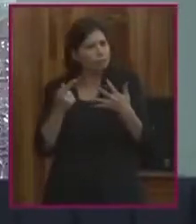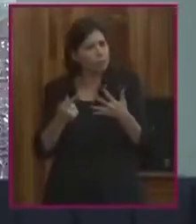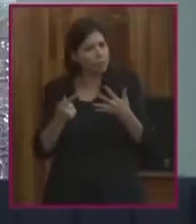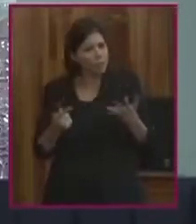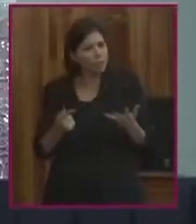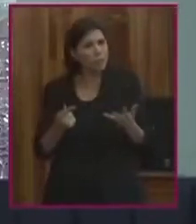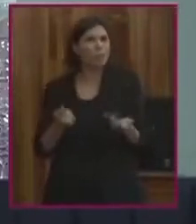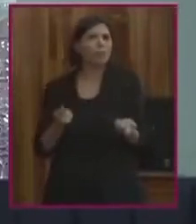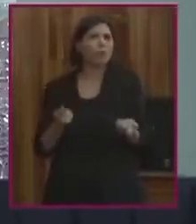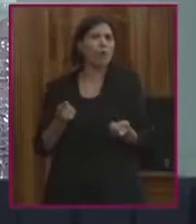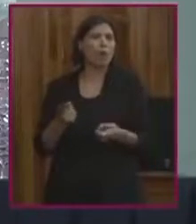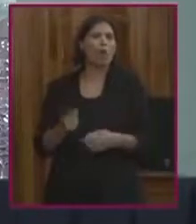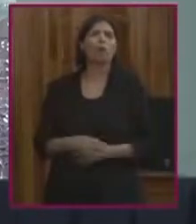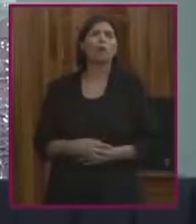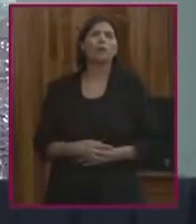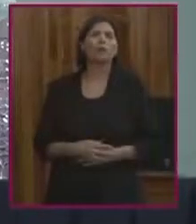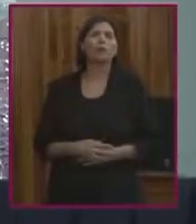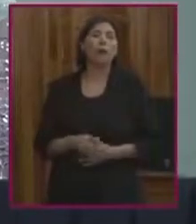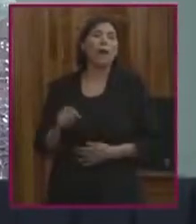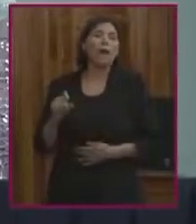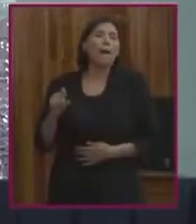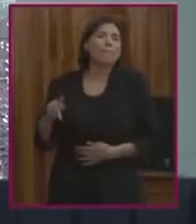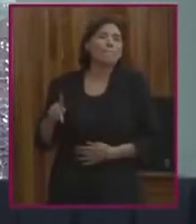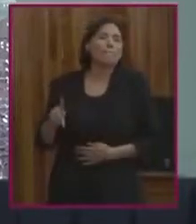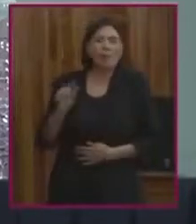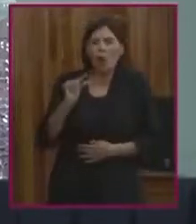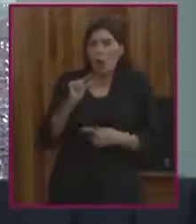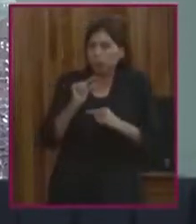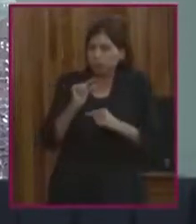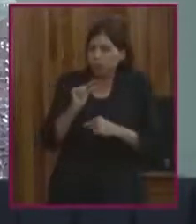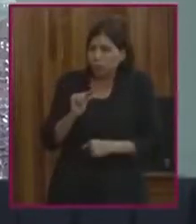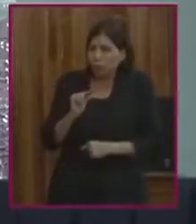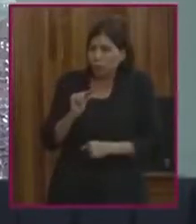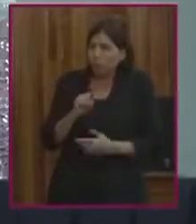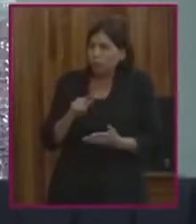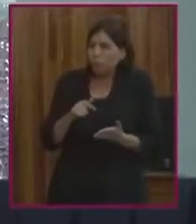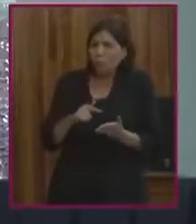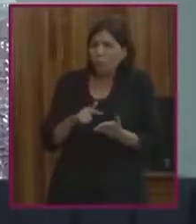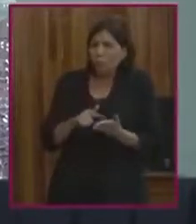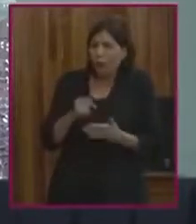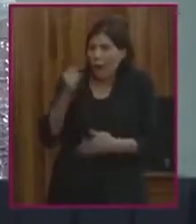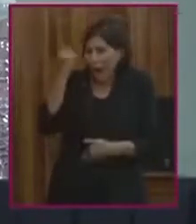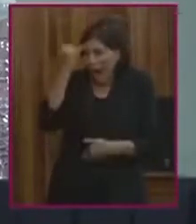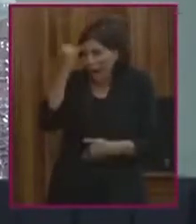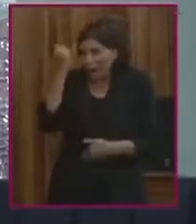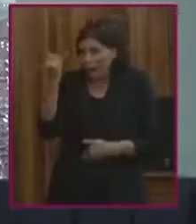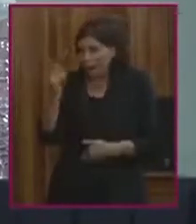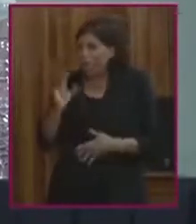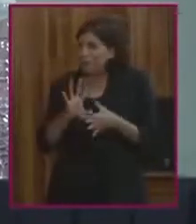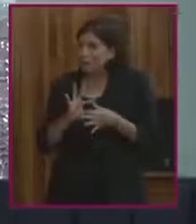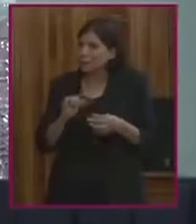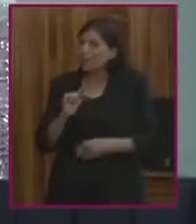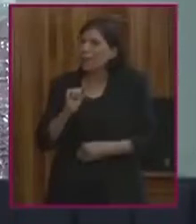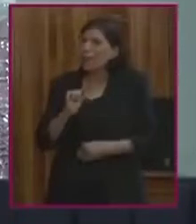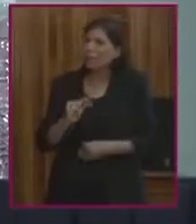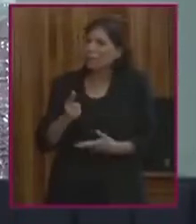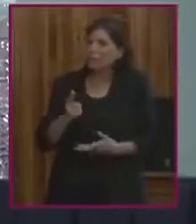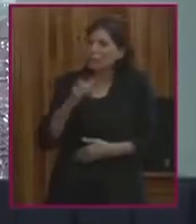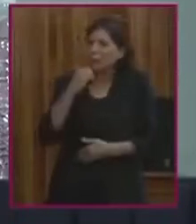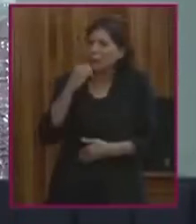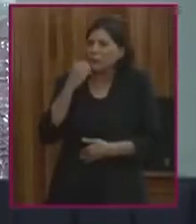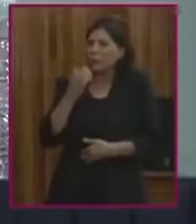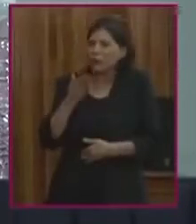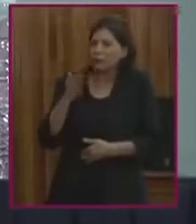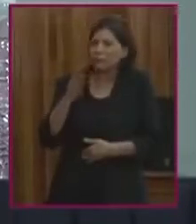poder concretarlos, pero se le dedica muy poco espacio a estas ideas y se habla poco de lo que se espera en cada fase de